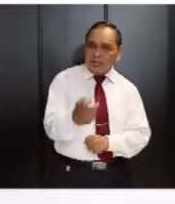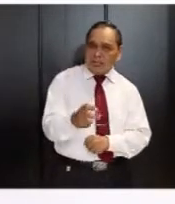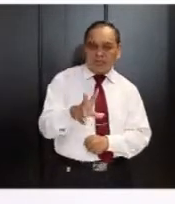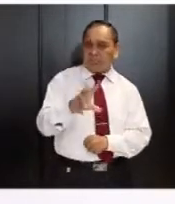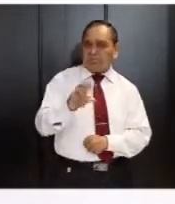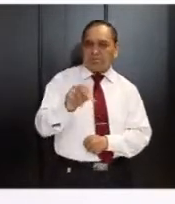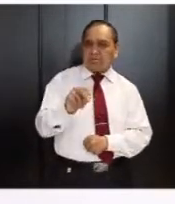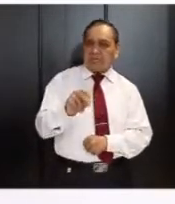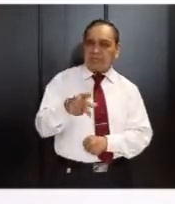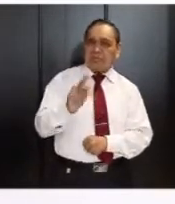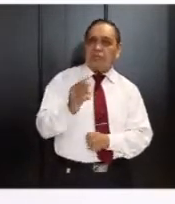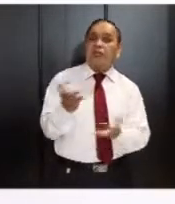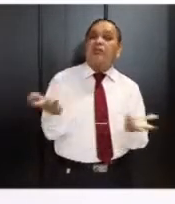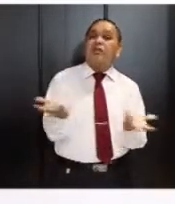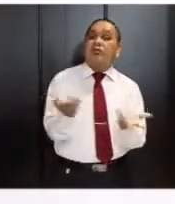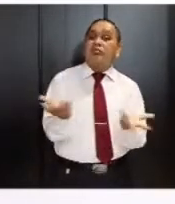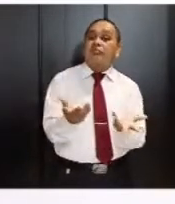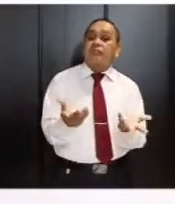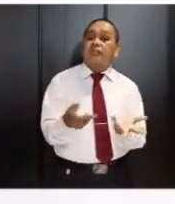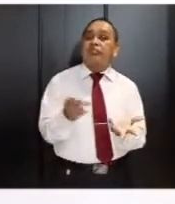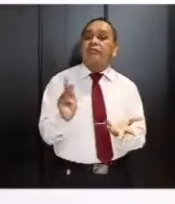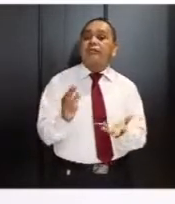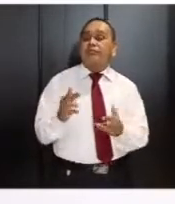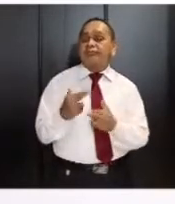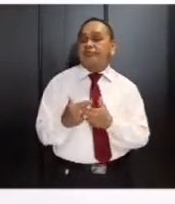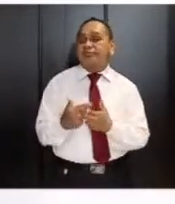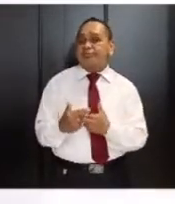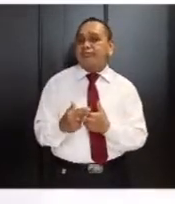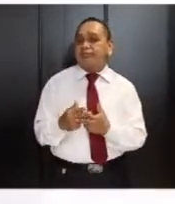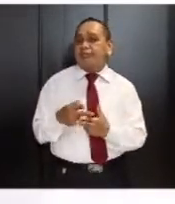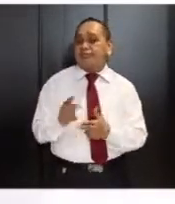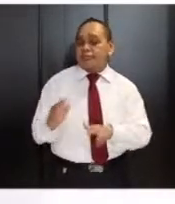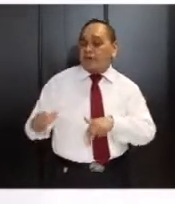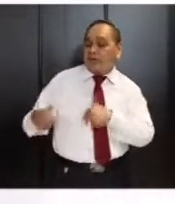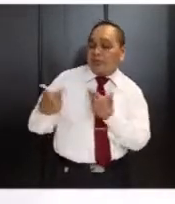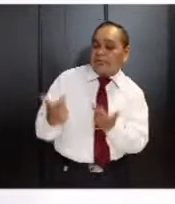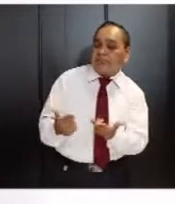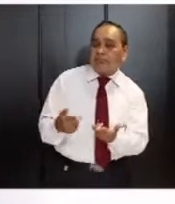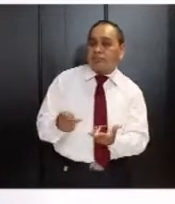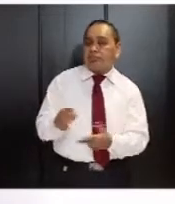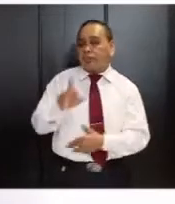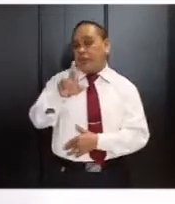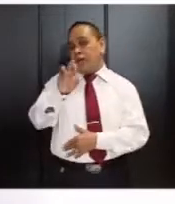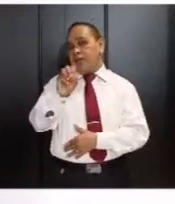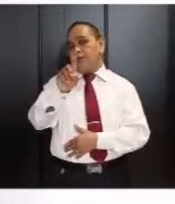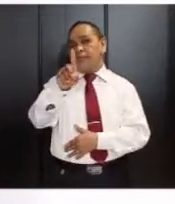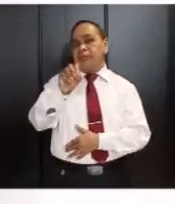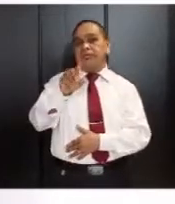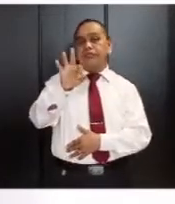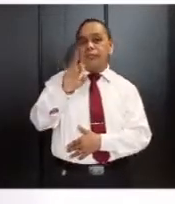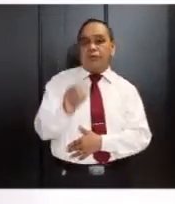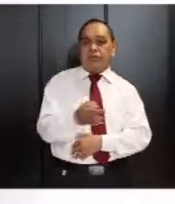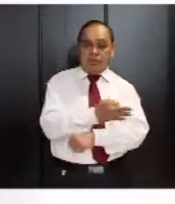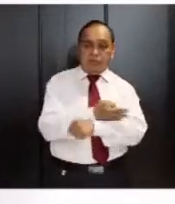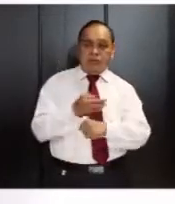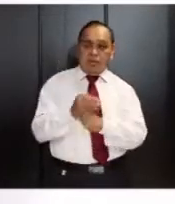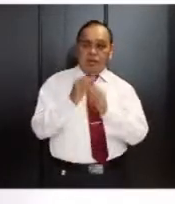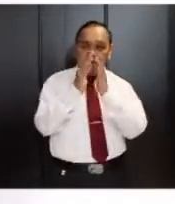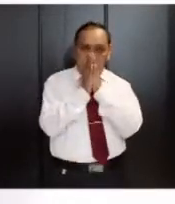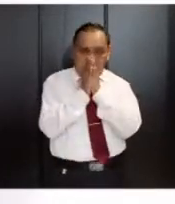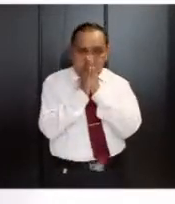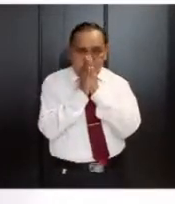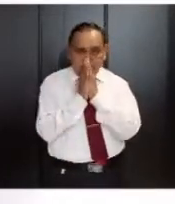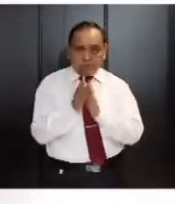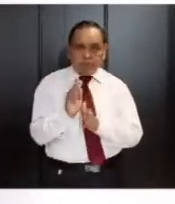legítimamente. Fue un acto de generosidad, sobre todo de Rodolfo, pensando en las familias que ahí